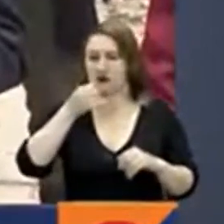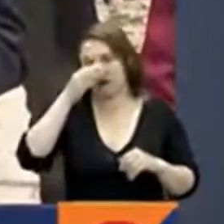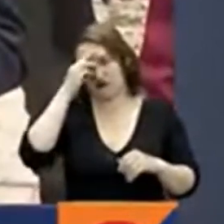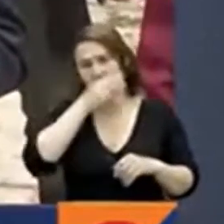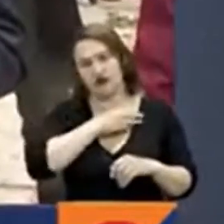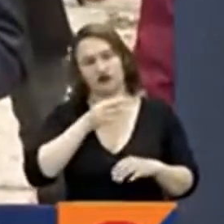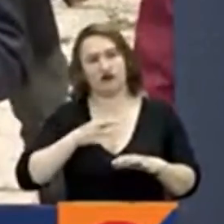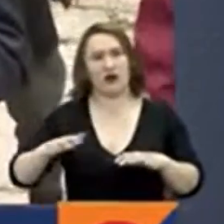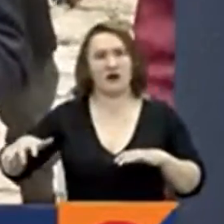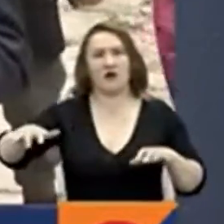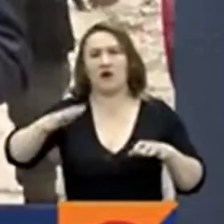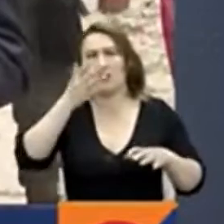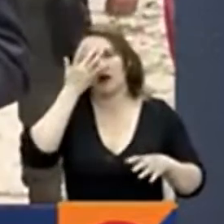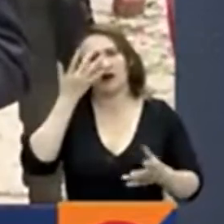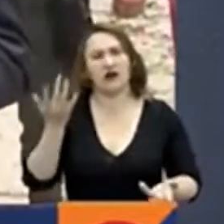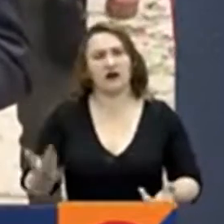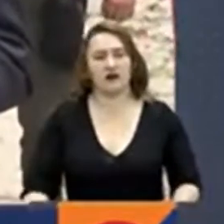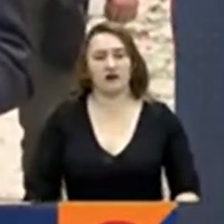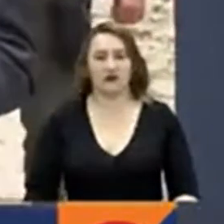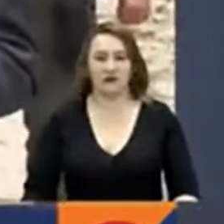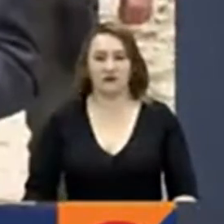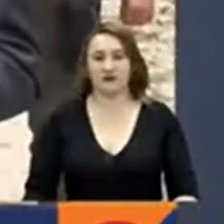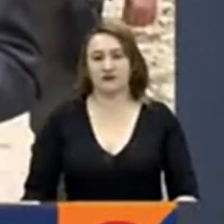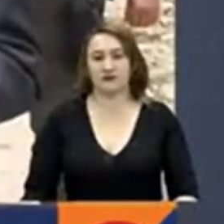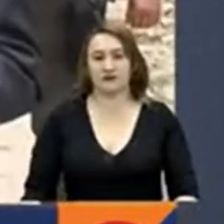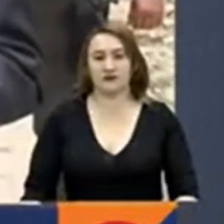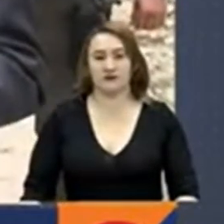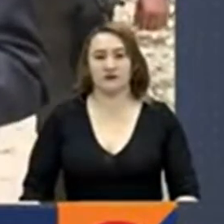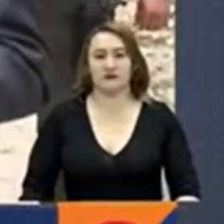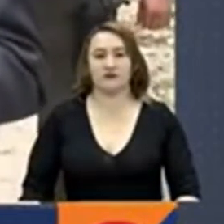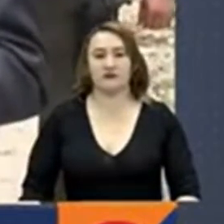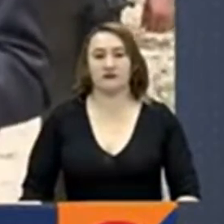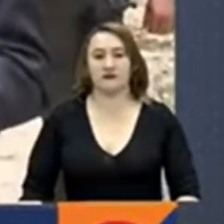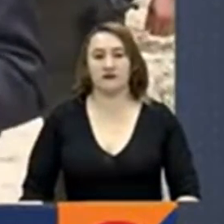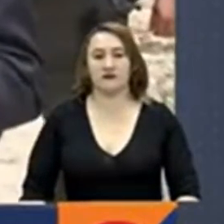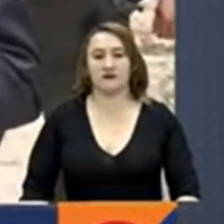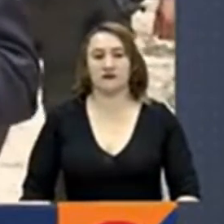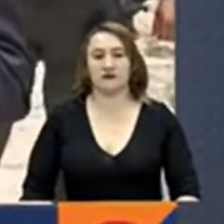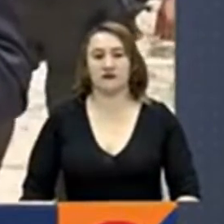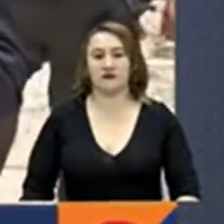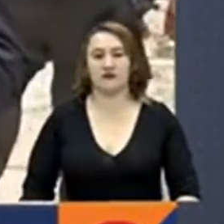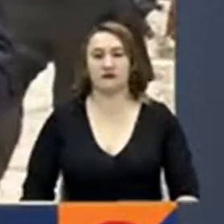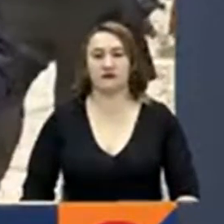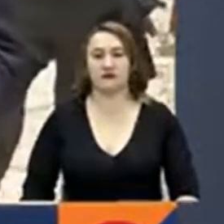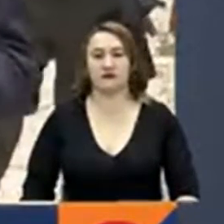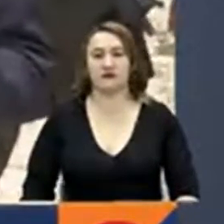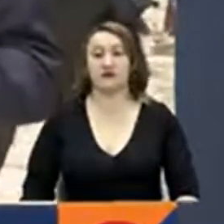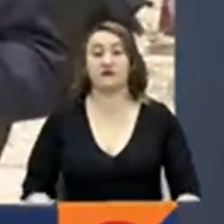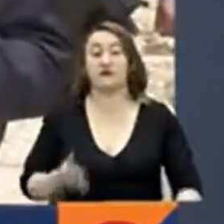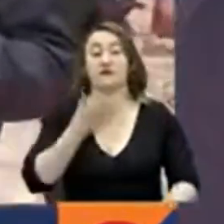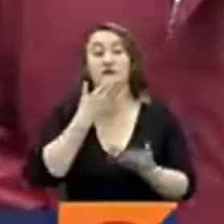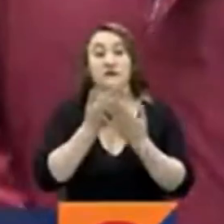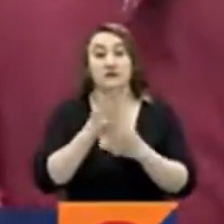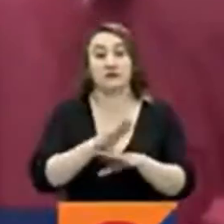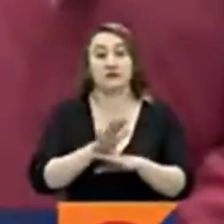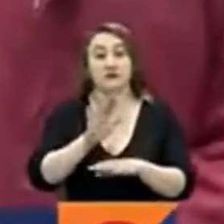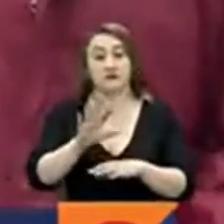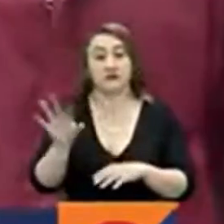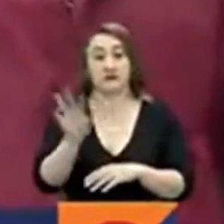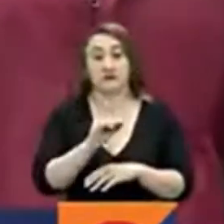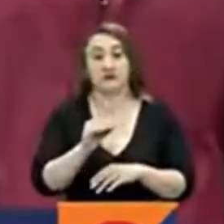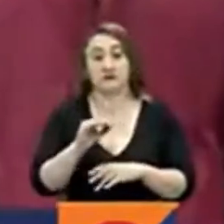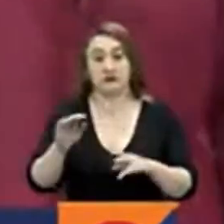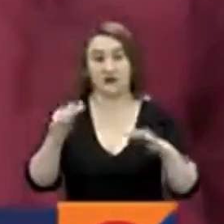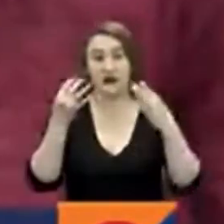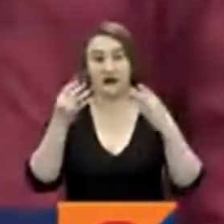en la zona? José Fernando, ¿qué tal? Muy buenas tardes para usted y para todos los televidentes. Tiene que ver